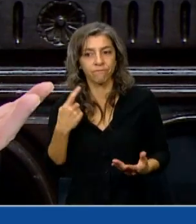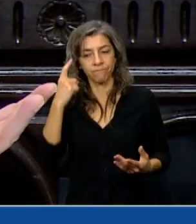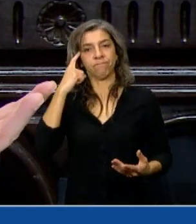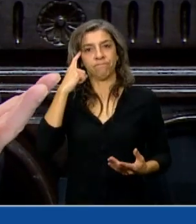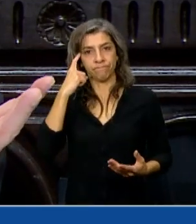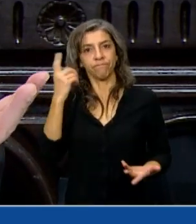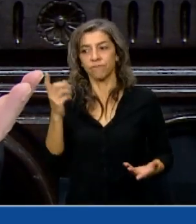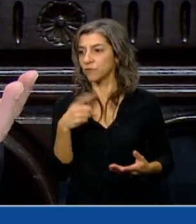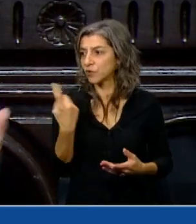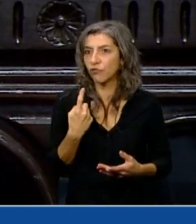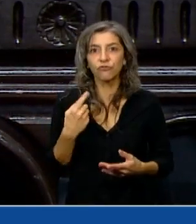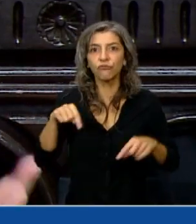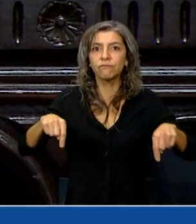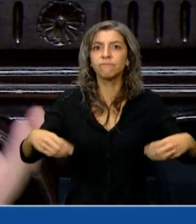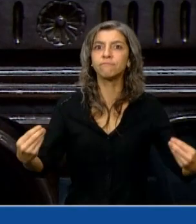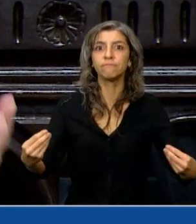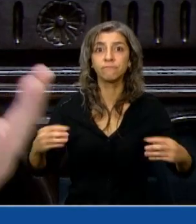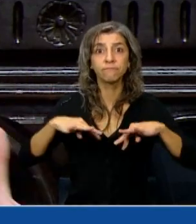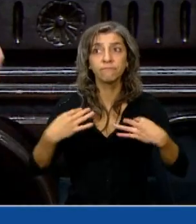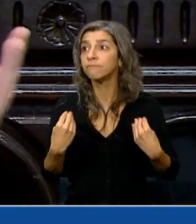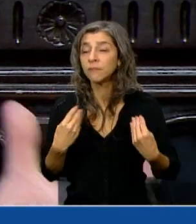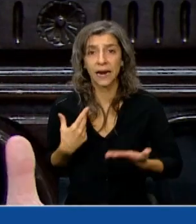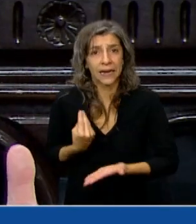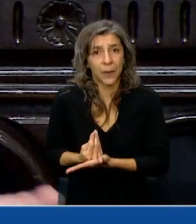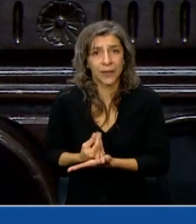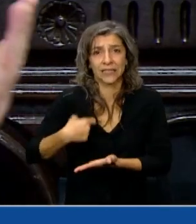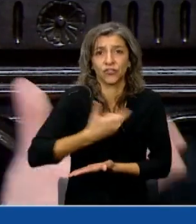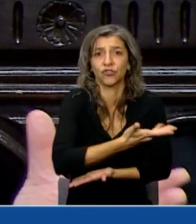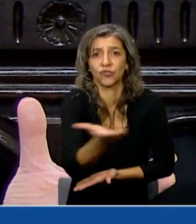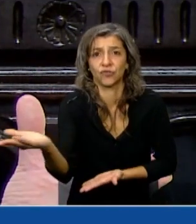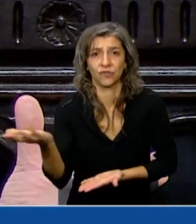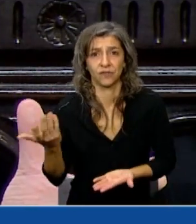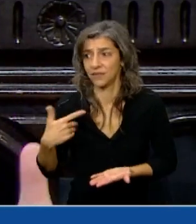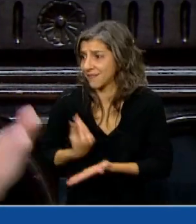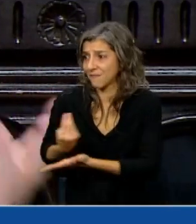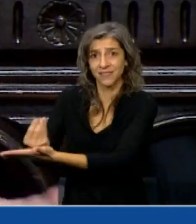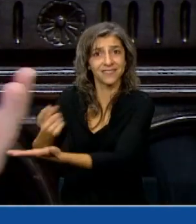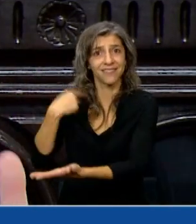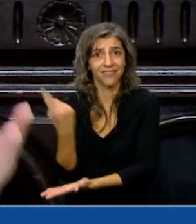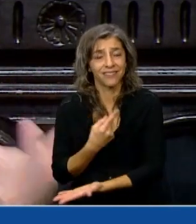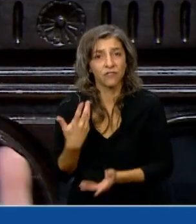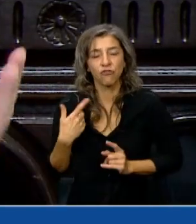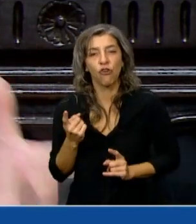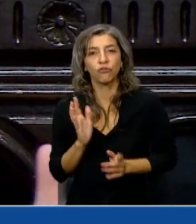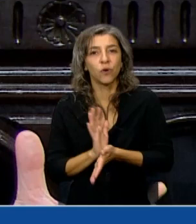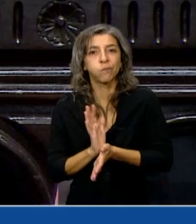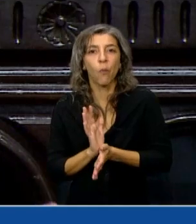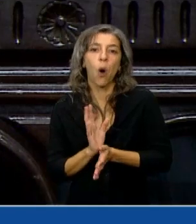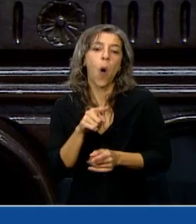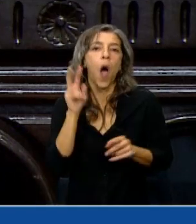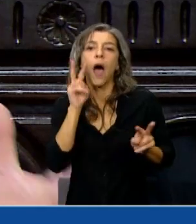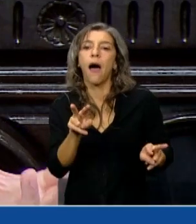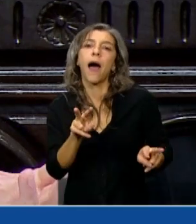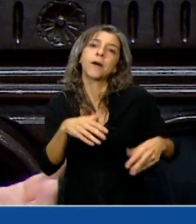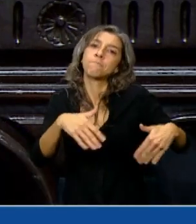la representación. La representación, nosotros representamos a la sociedad. No puede ser que no estemos mirando, que no